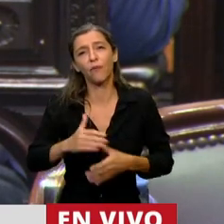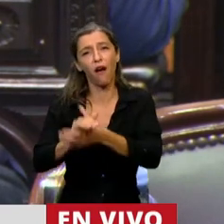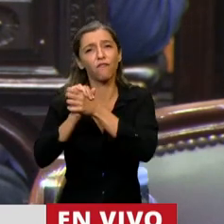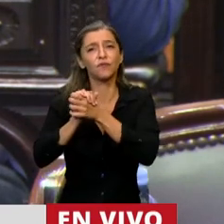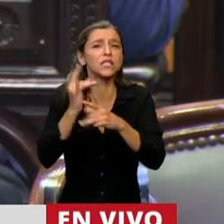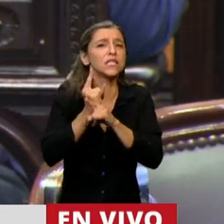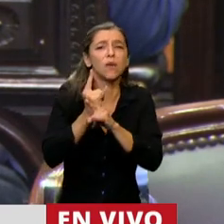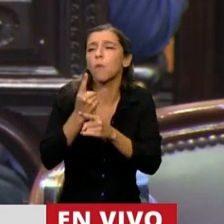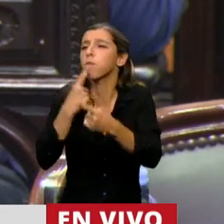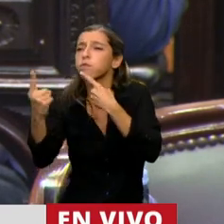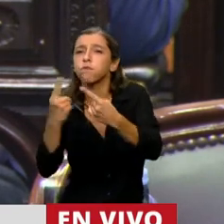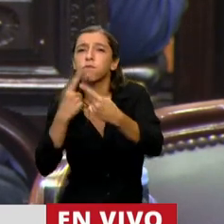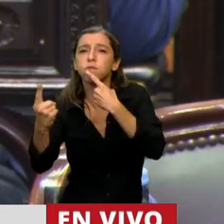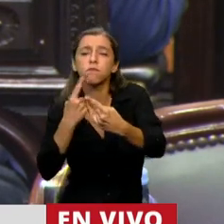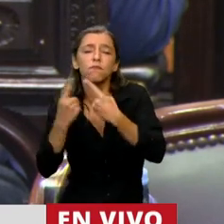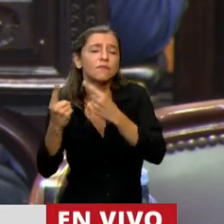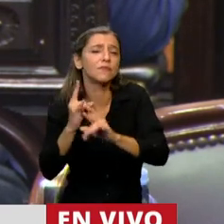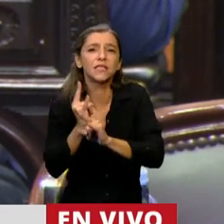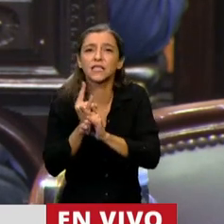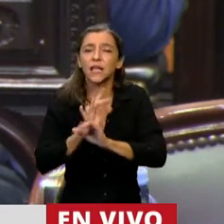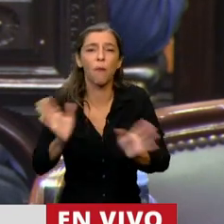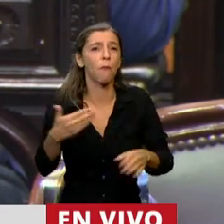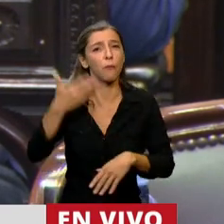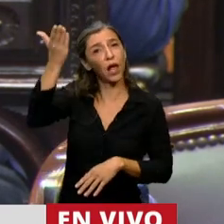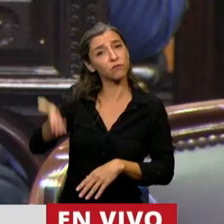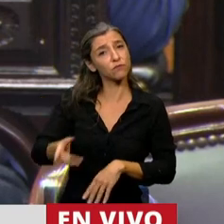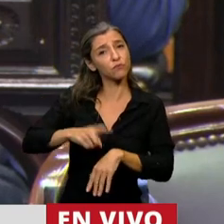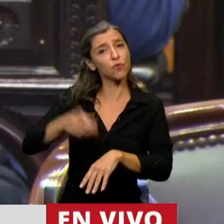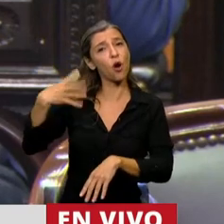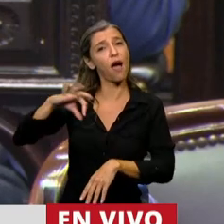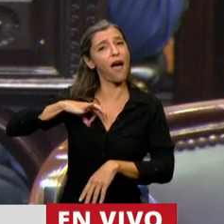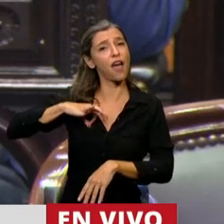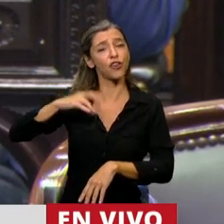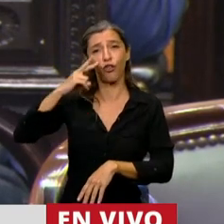siempre. Fue premio Conex en el 2008.